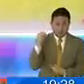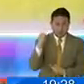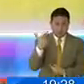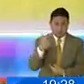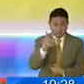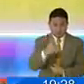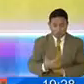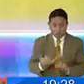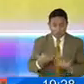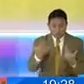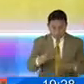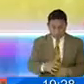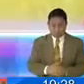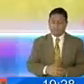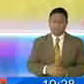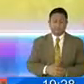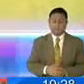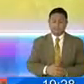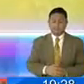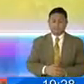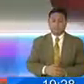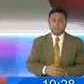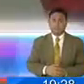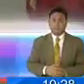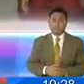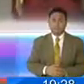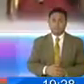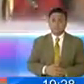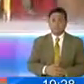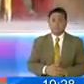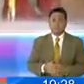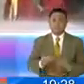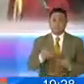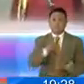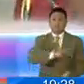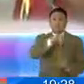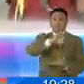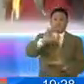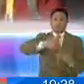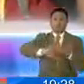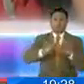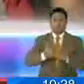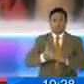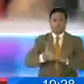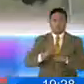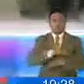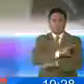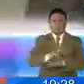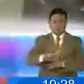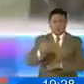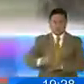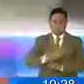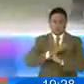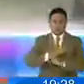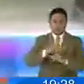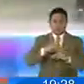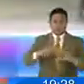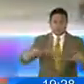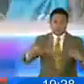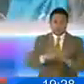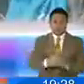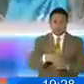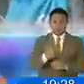de las que ya están siendo hasta ahora. Los representantes de las comunidades, campesinos y defensores de la